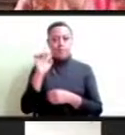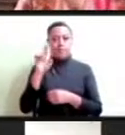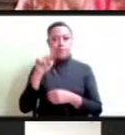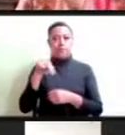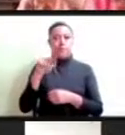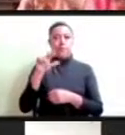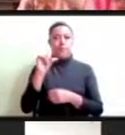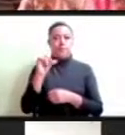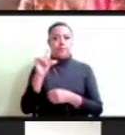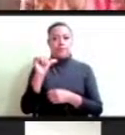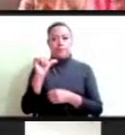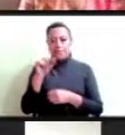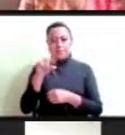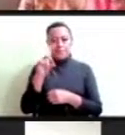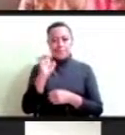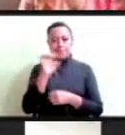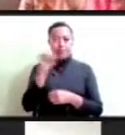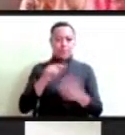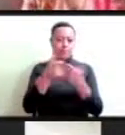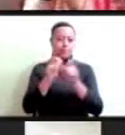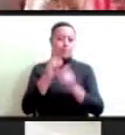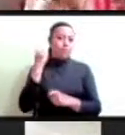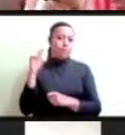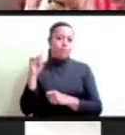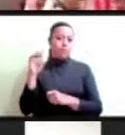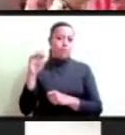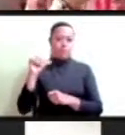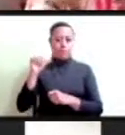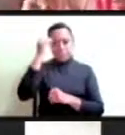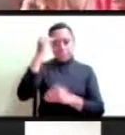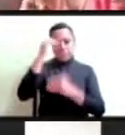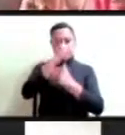Morena, hasta por 3 minutos. Adelante, diputada.